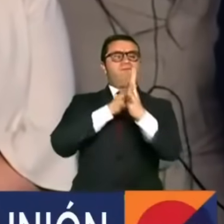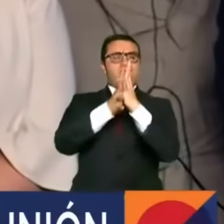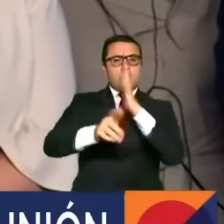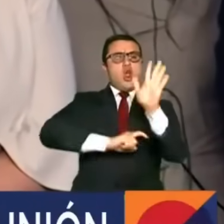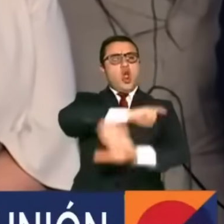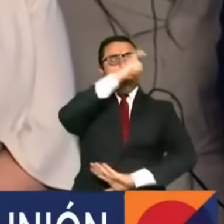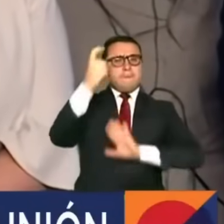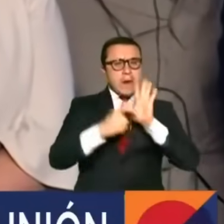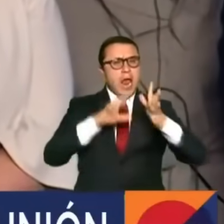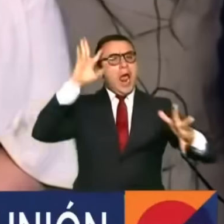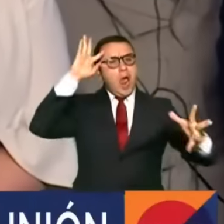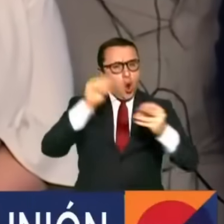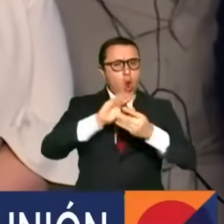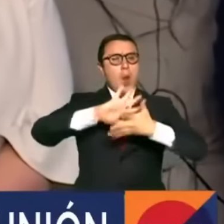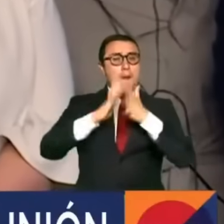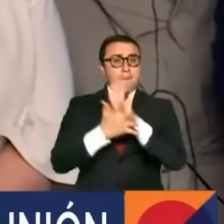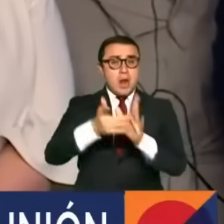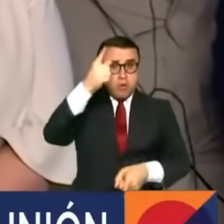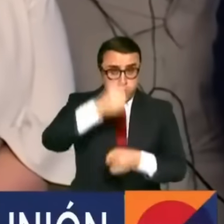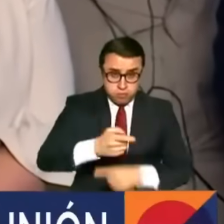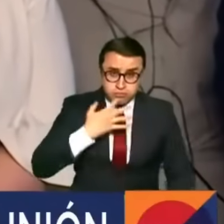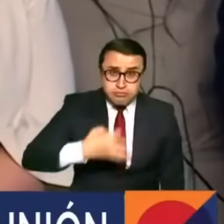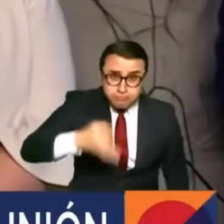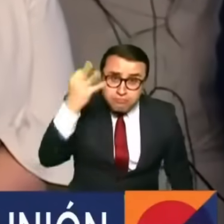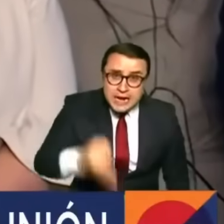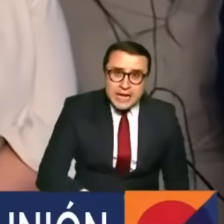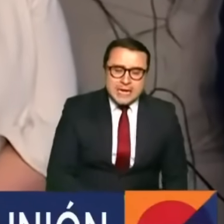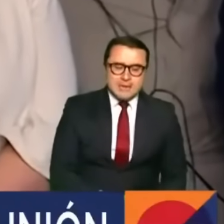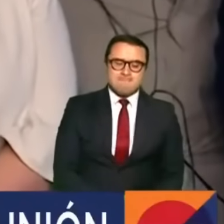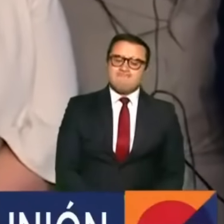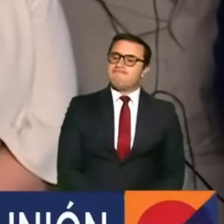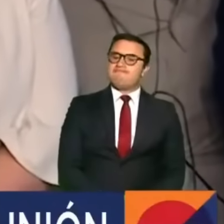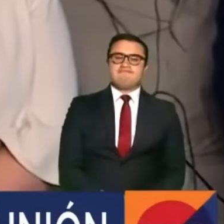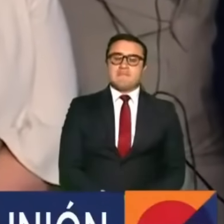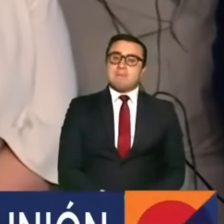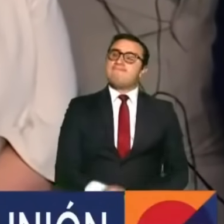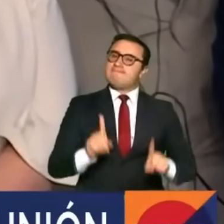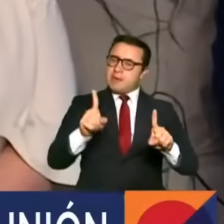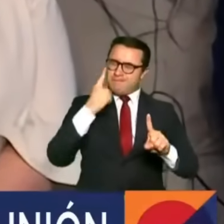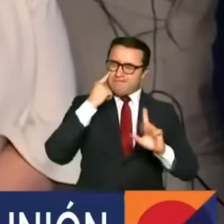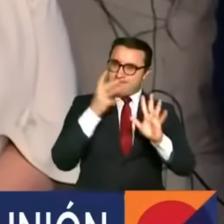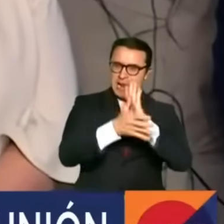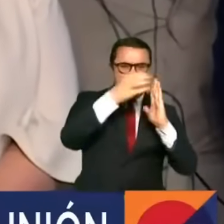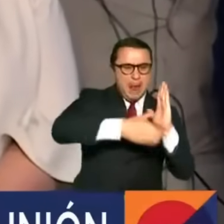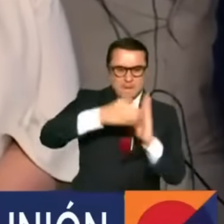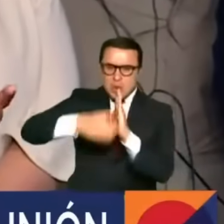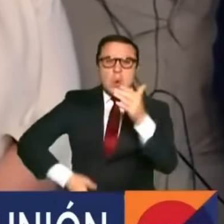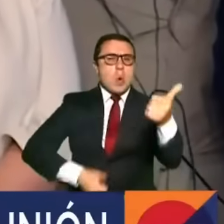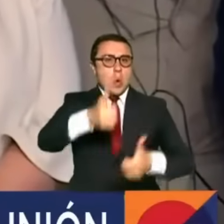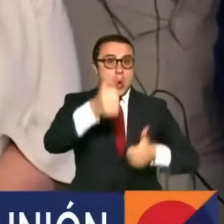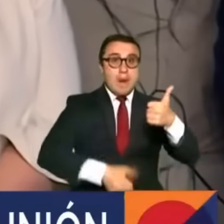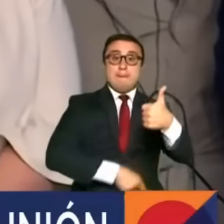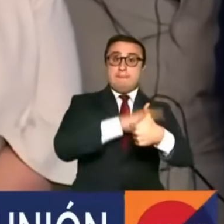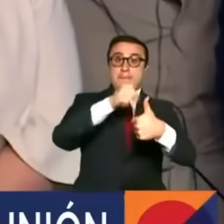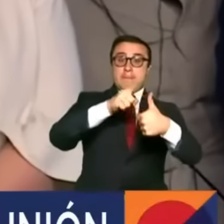ha cumplido el acuerdo de paz. Esos capítulos rápidamente son: reforma